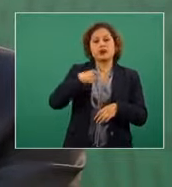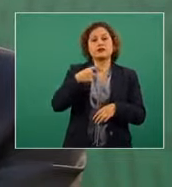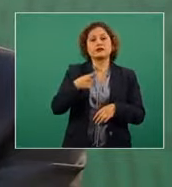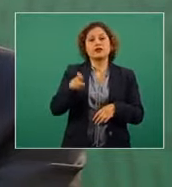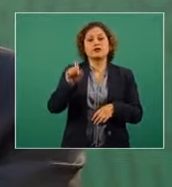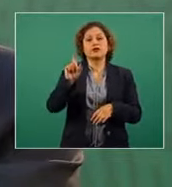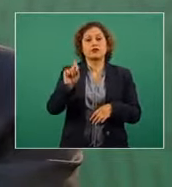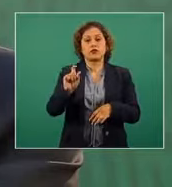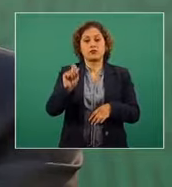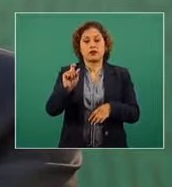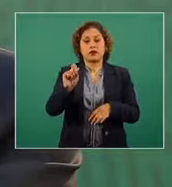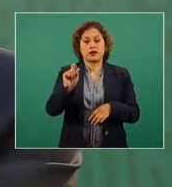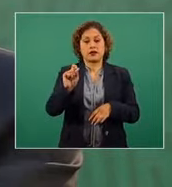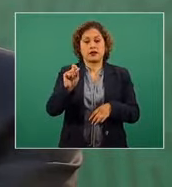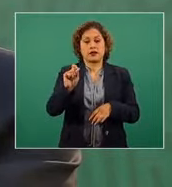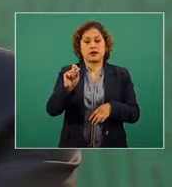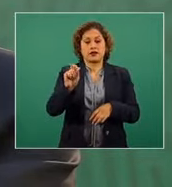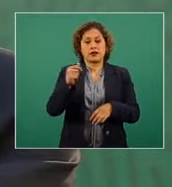Yo firmé,